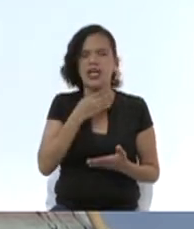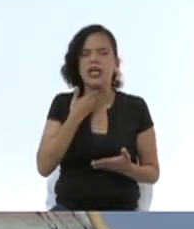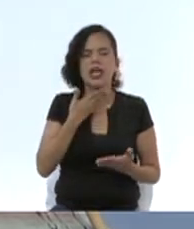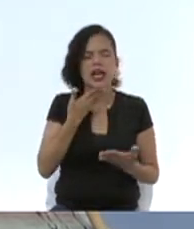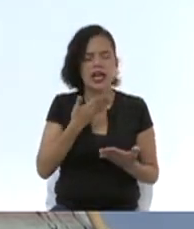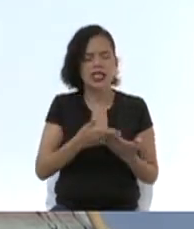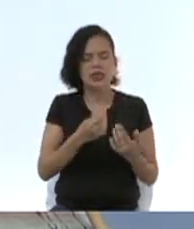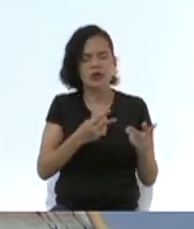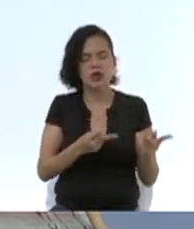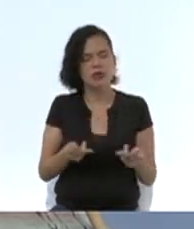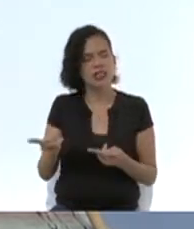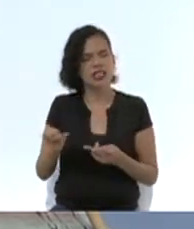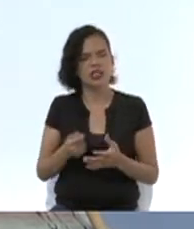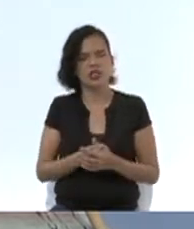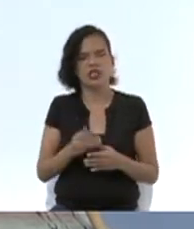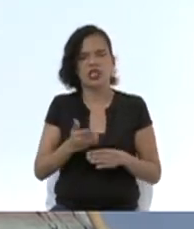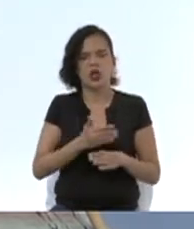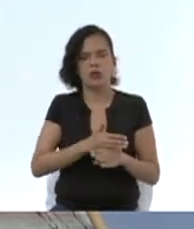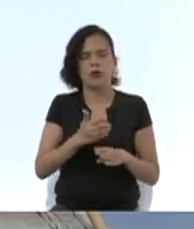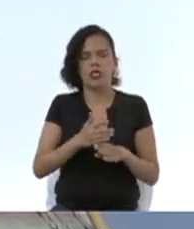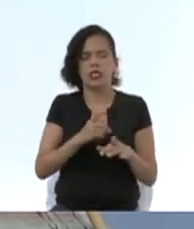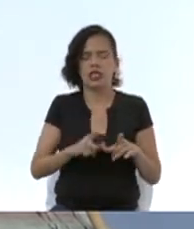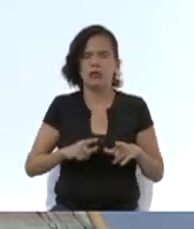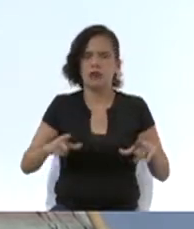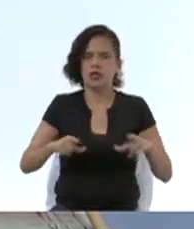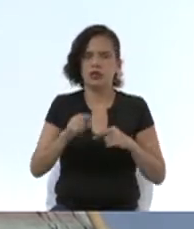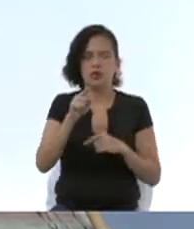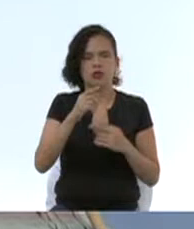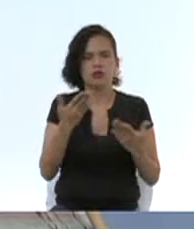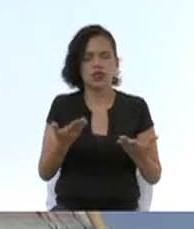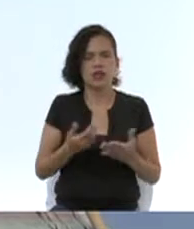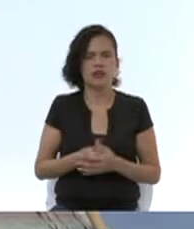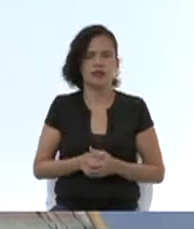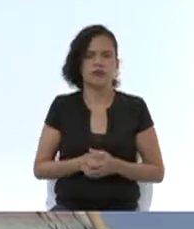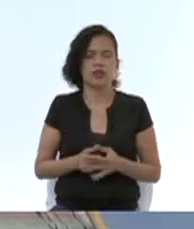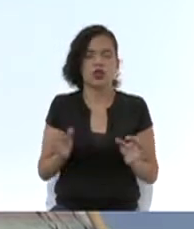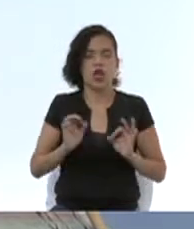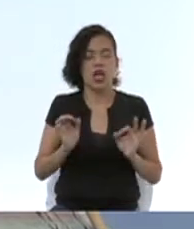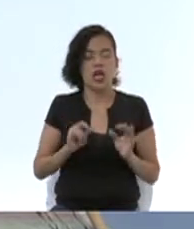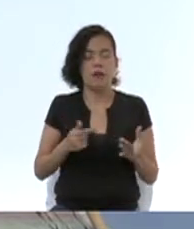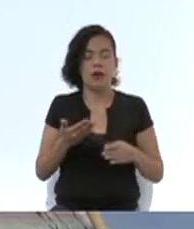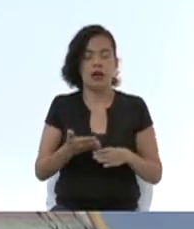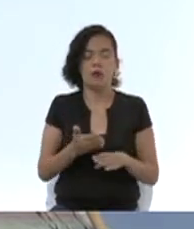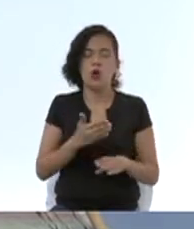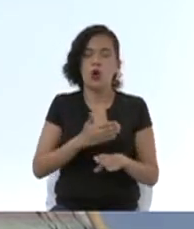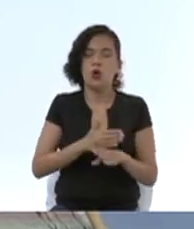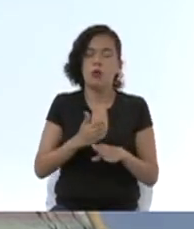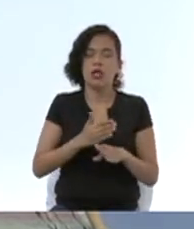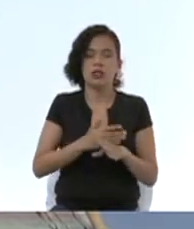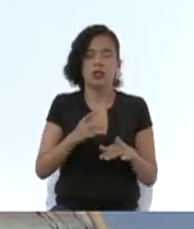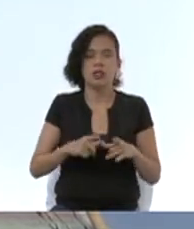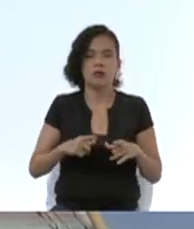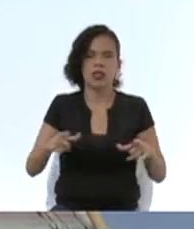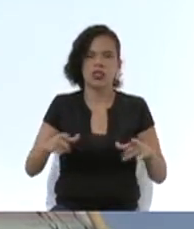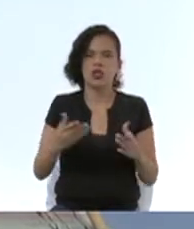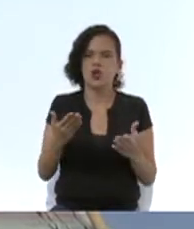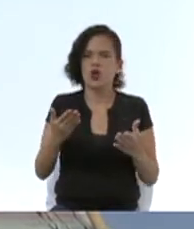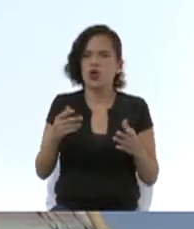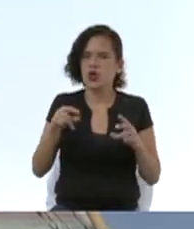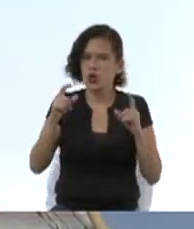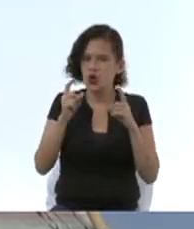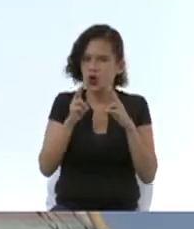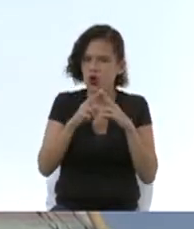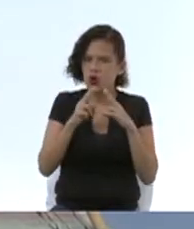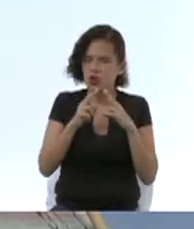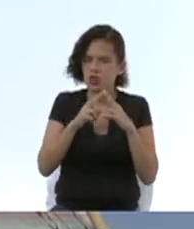invitación, de compartir espacio con ustedes, ya que no nada más hemos compartido en este espacio, sino que nos conocemos desde la universidad.